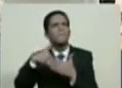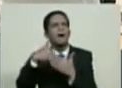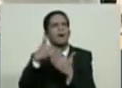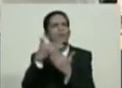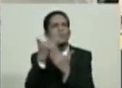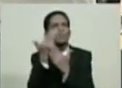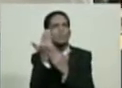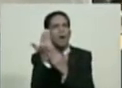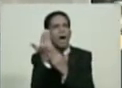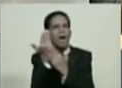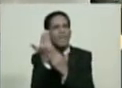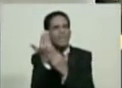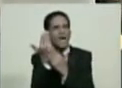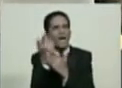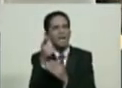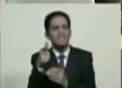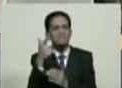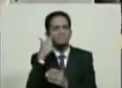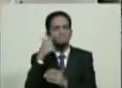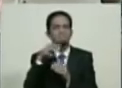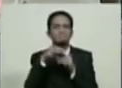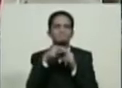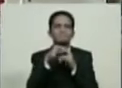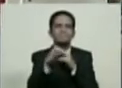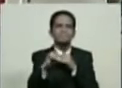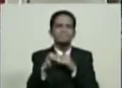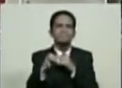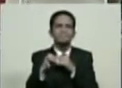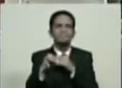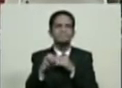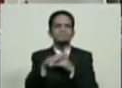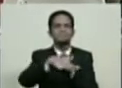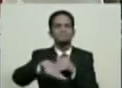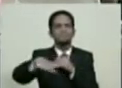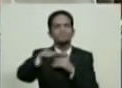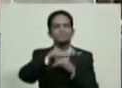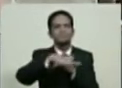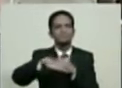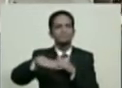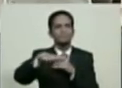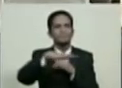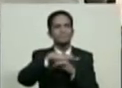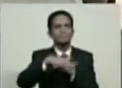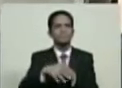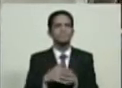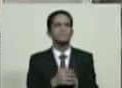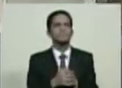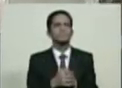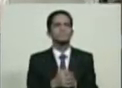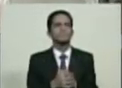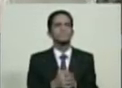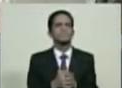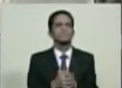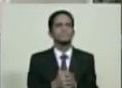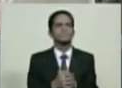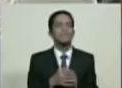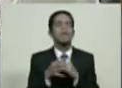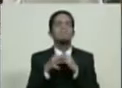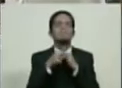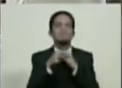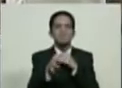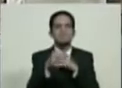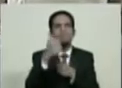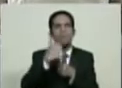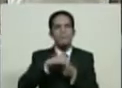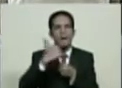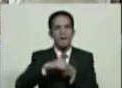la subestación Las Tarabas, en el sector Paraíso, en el municipio de Maracaibo, y